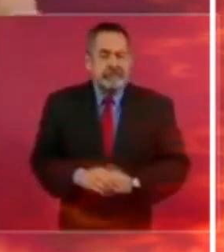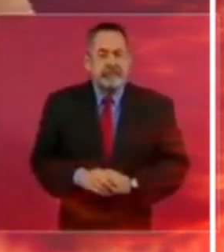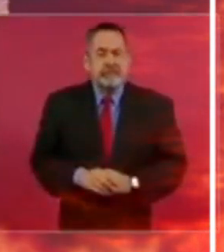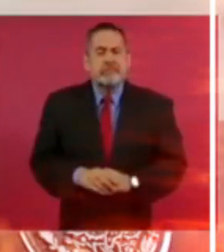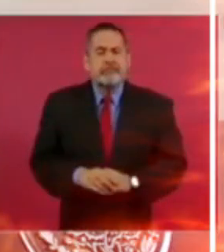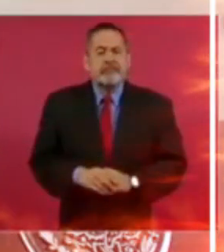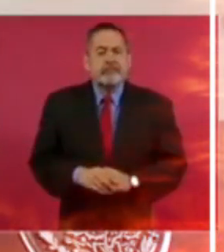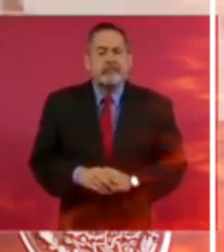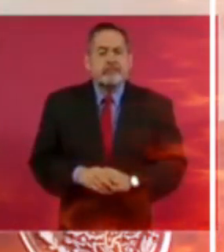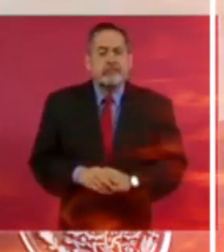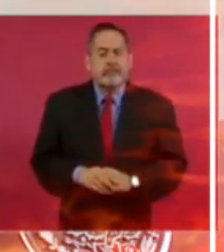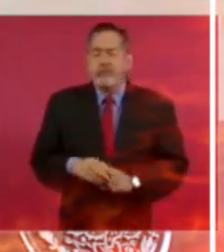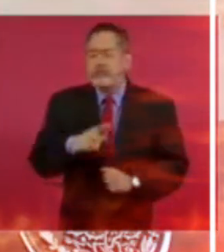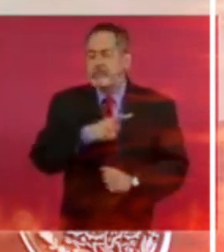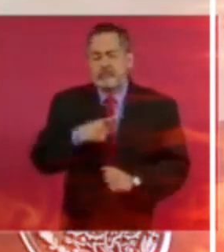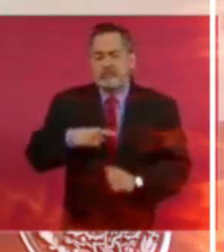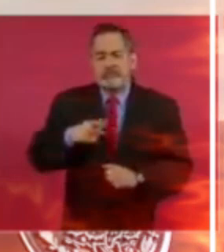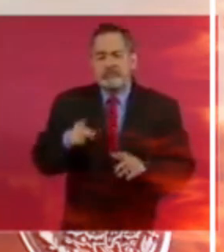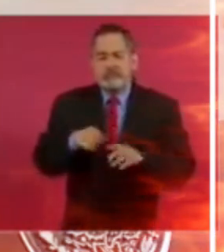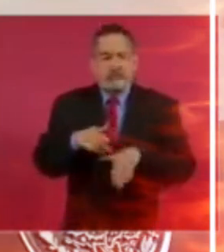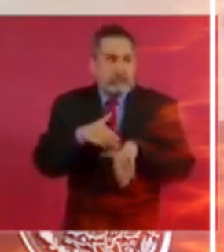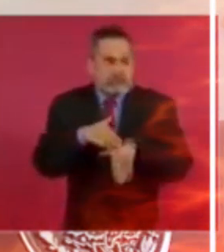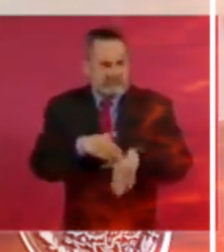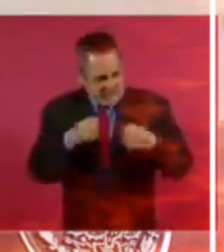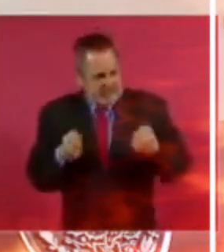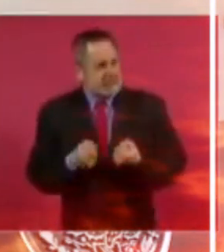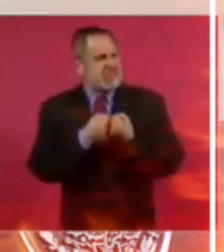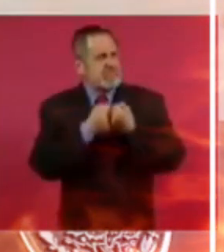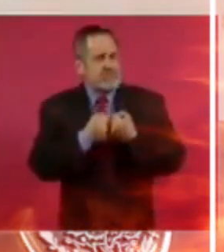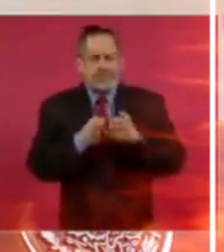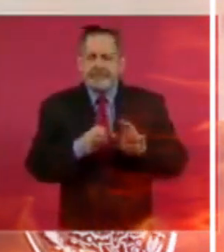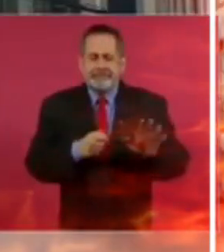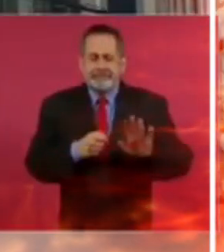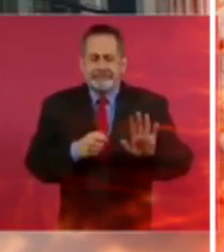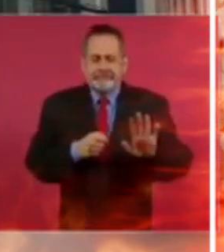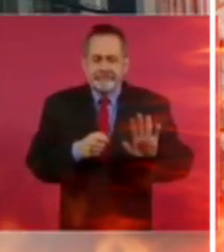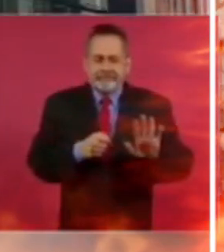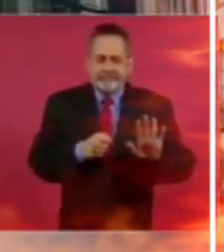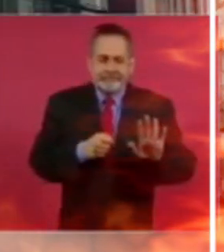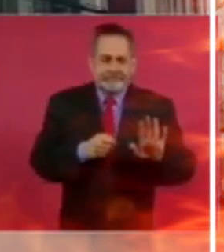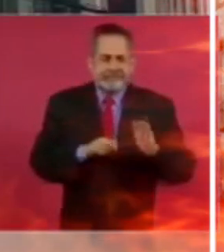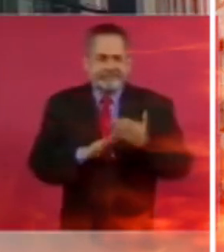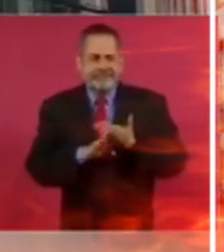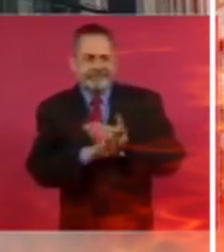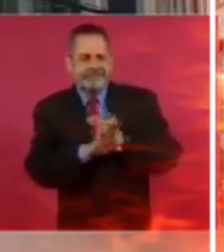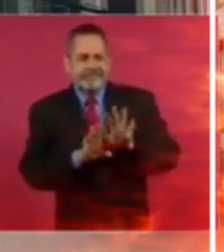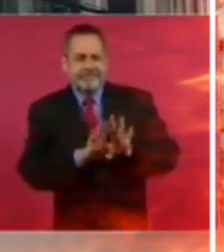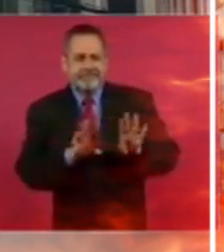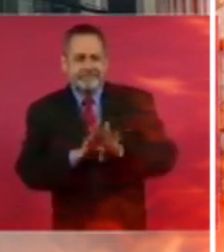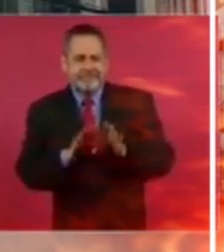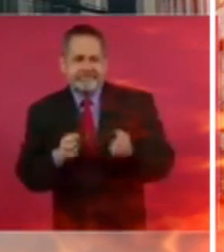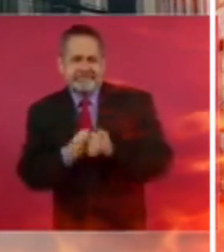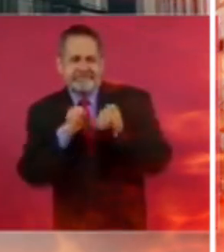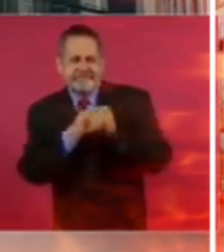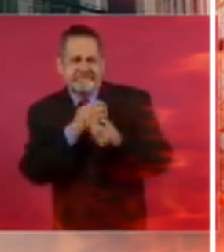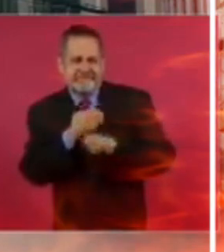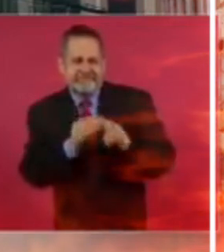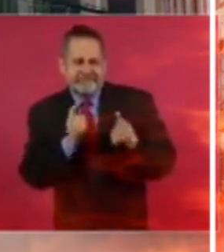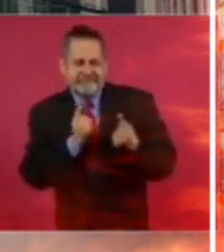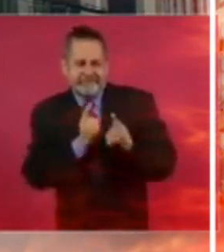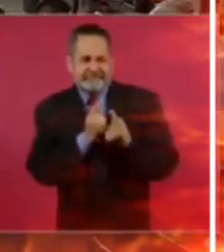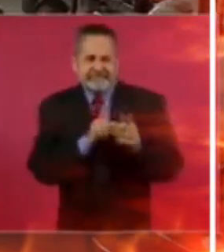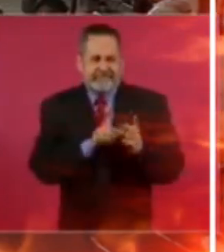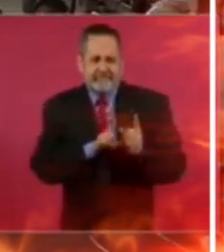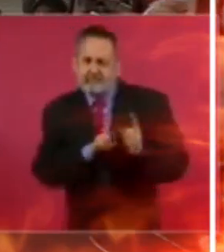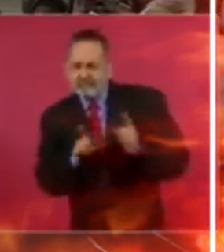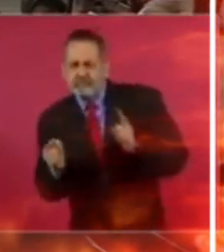él sí puede decir mil tonterías, él sí puede hablar de otros países, de otros gobiernos, porque pues yo creo que se siente como que, no